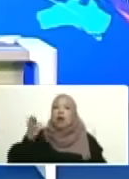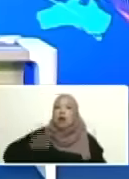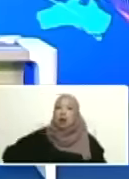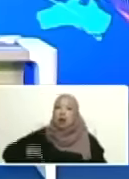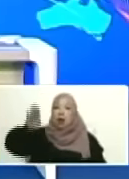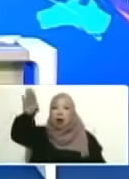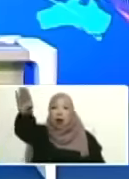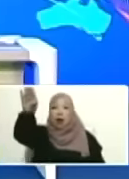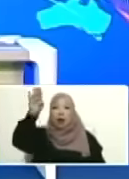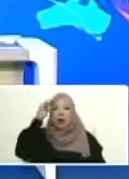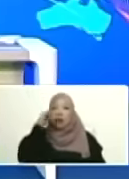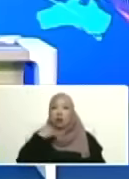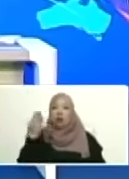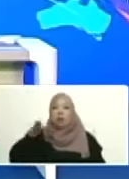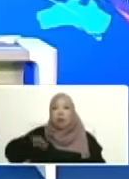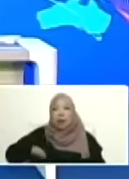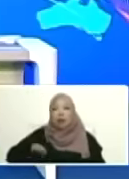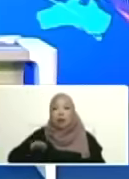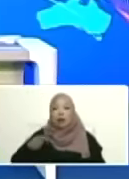surge